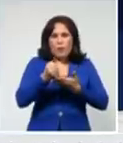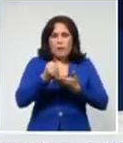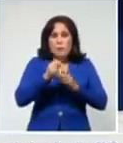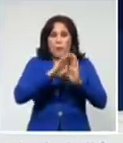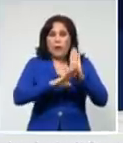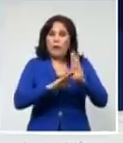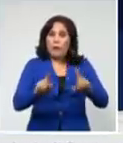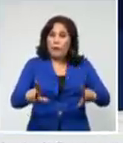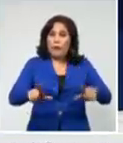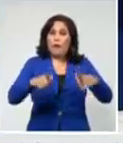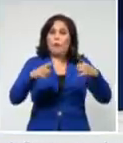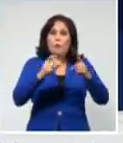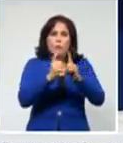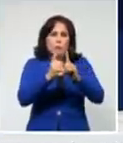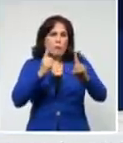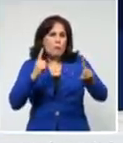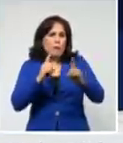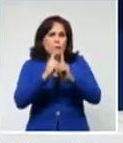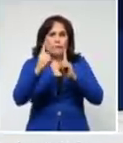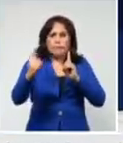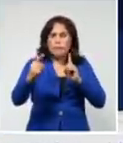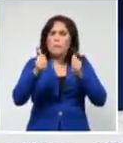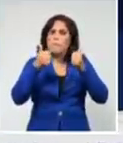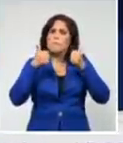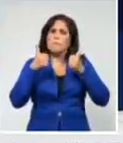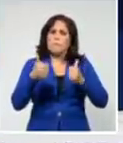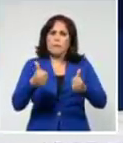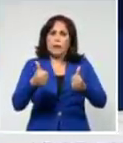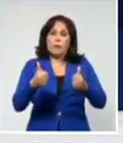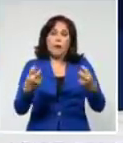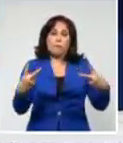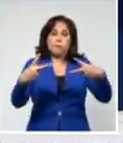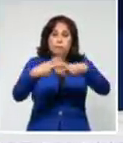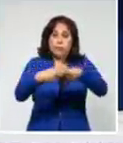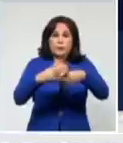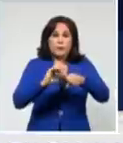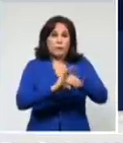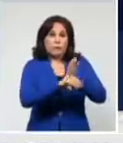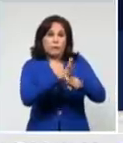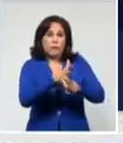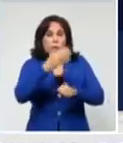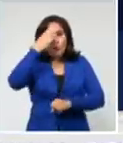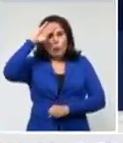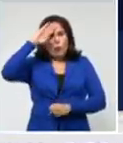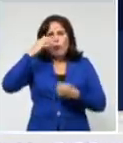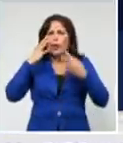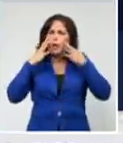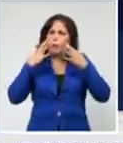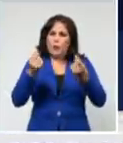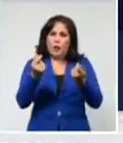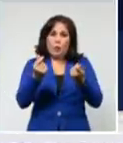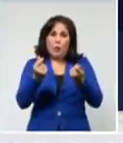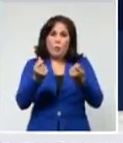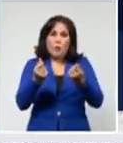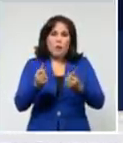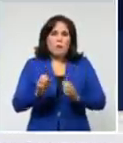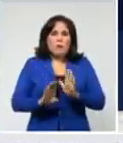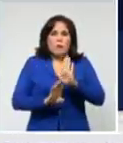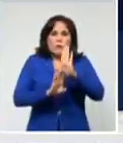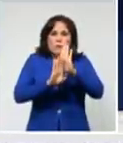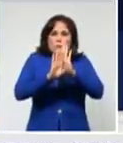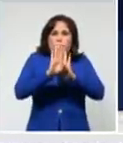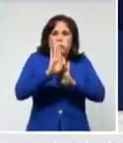se puede lograr cortar esto, porque realmente nuestro país lo necesita. Los cubanos